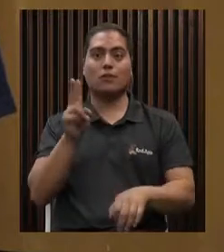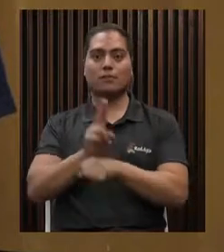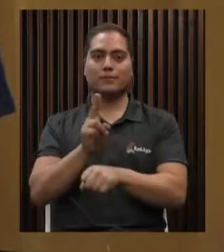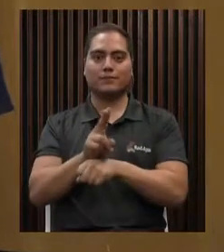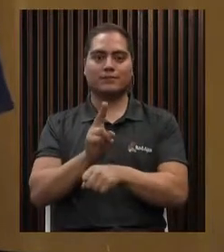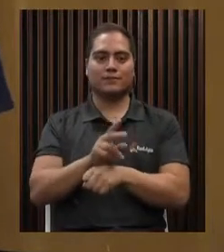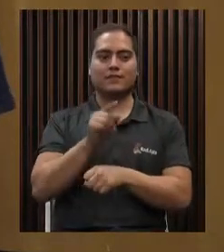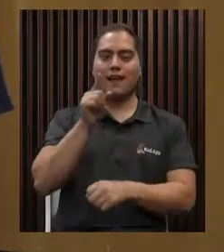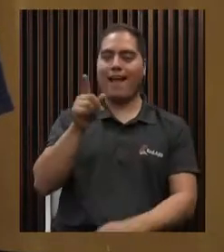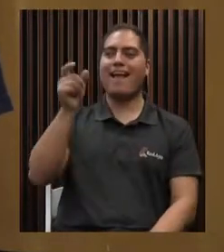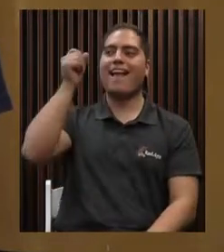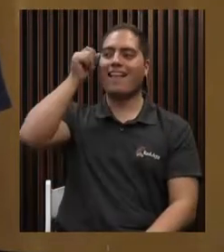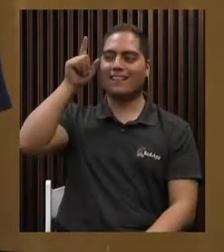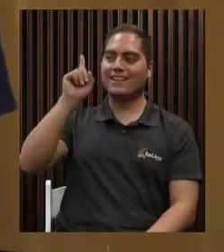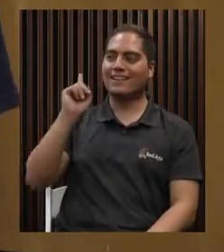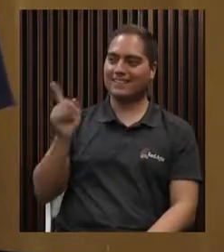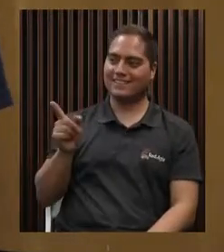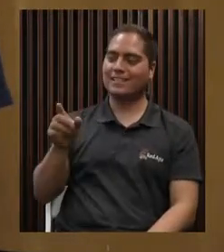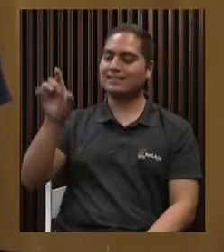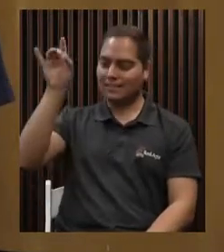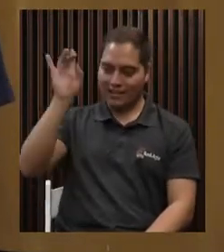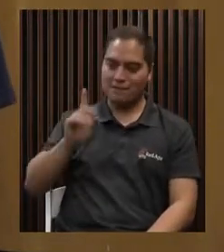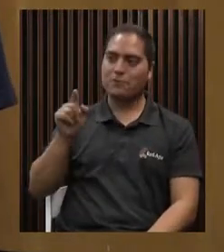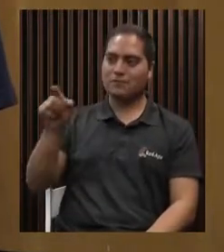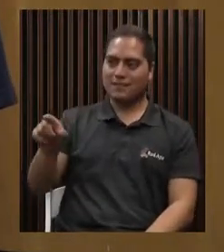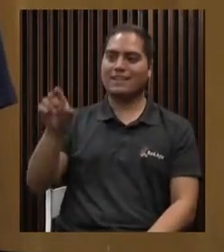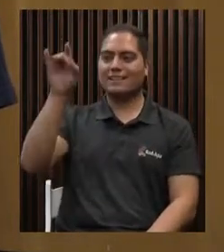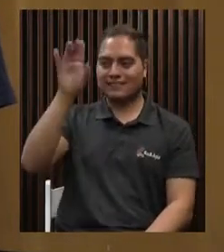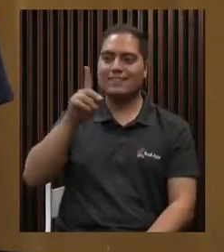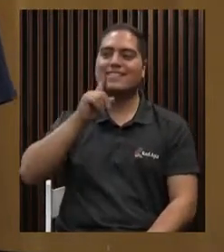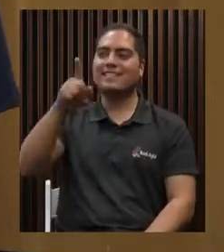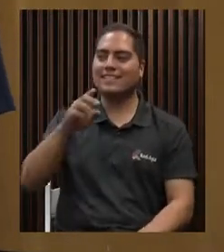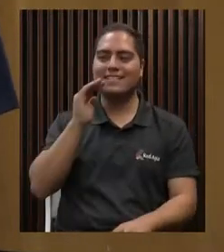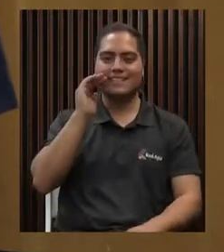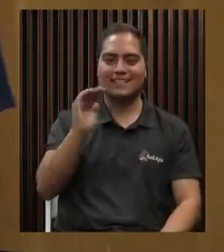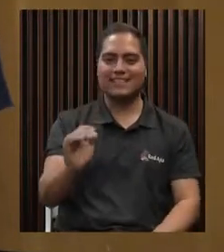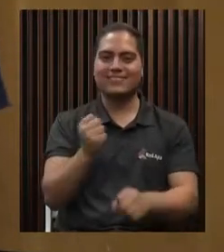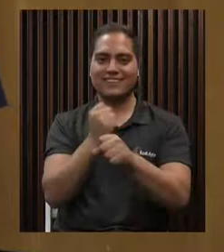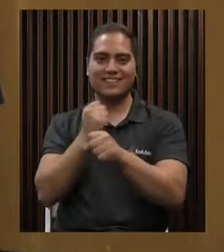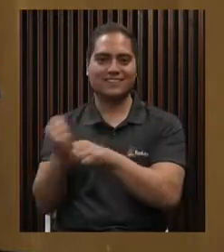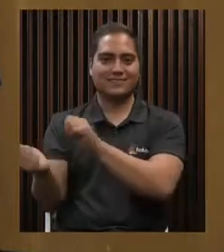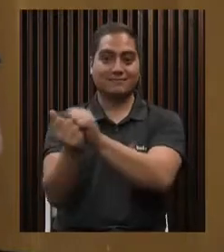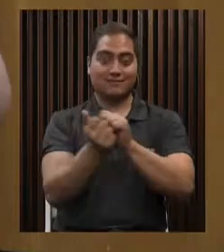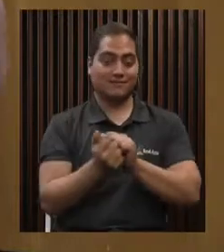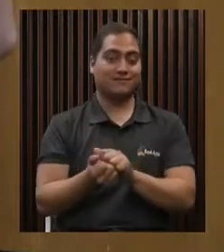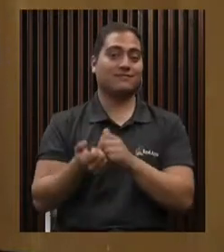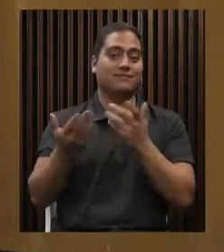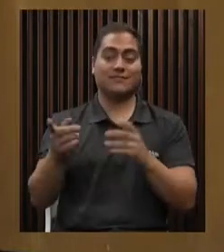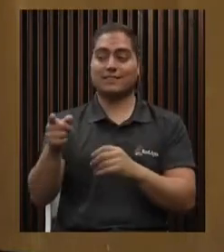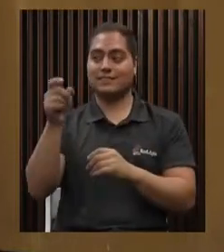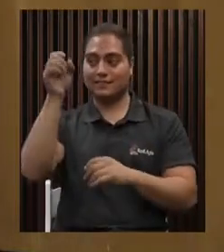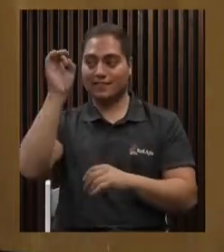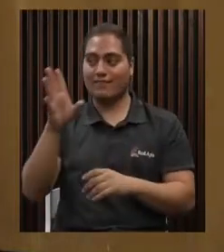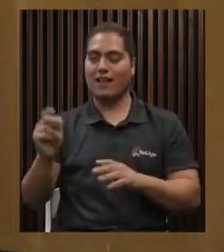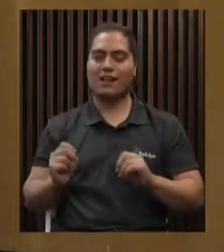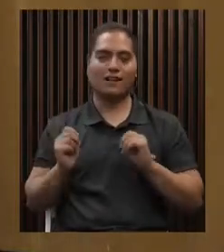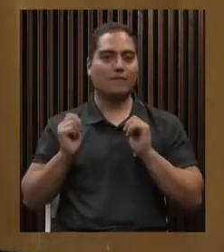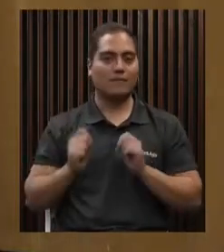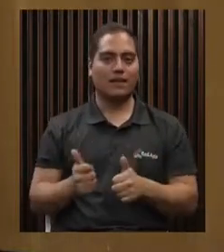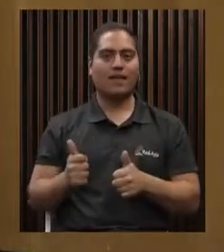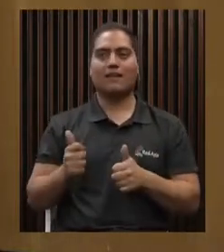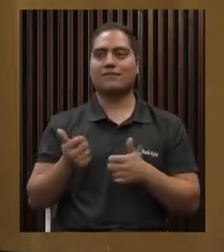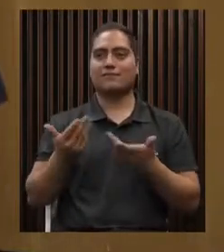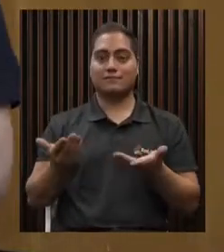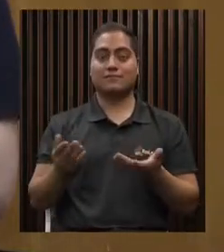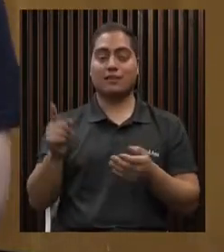sabíamos con quién trabajaban, con qué niños trabajaban, que sabíamos de sus habilidades y que entendíamos las necesidades de los estudiantes. Este